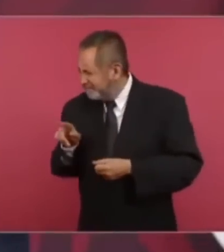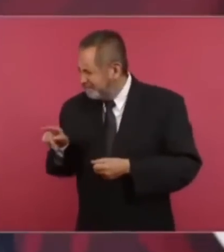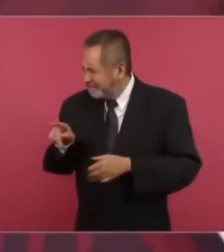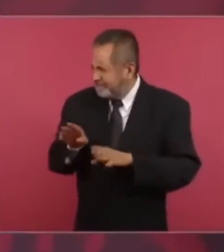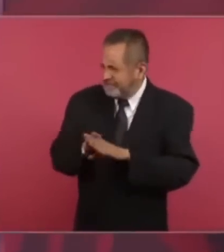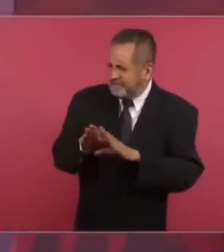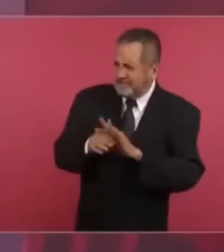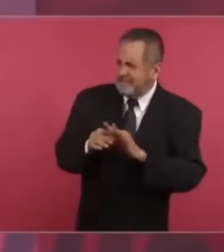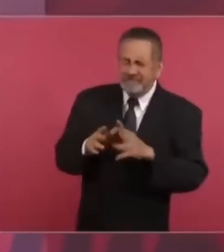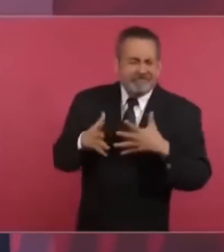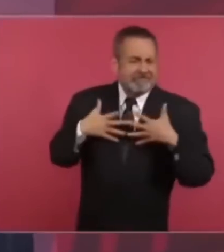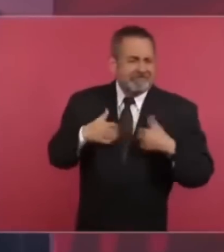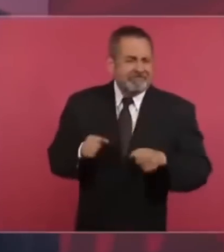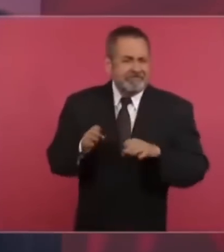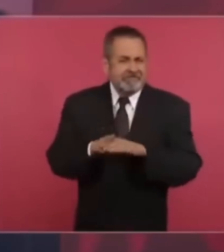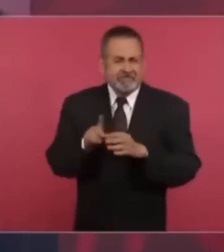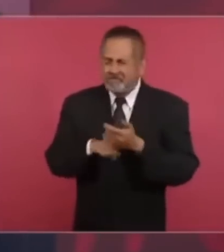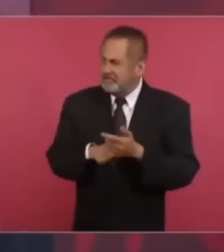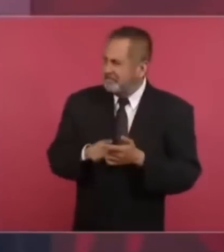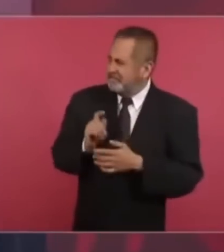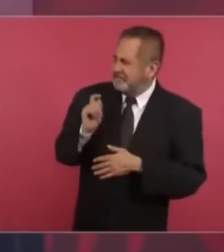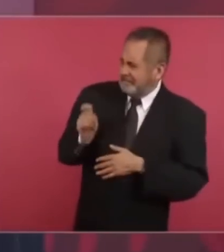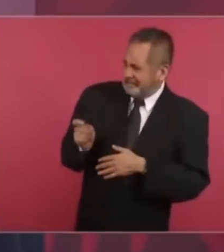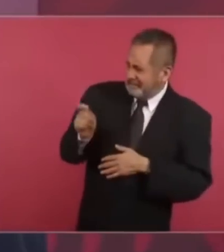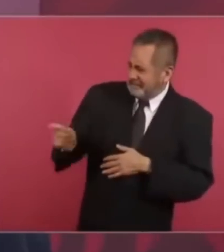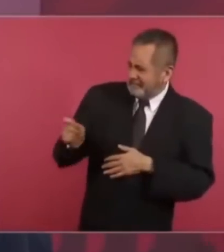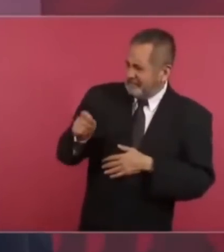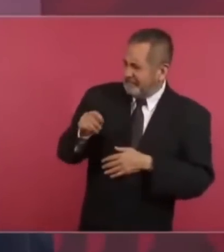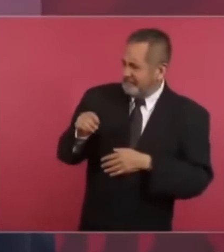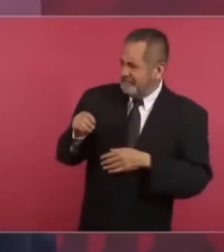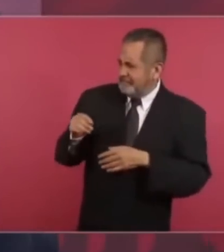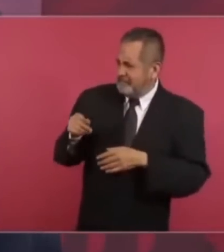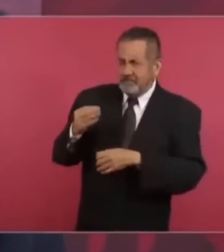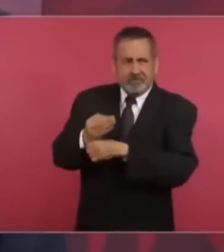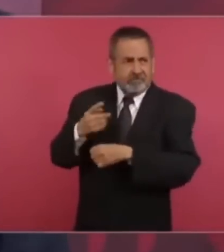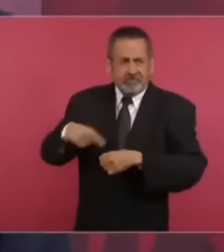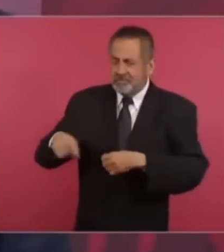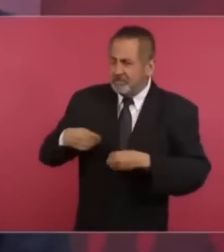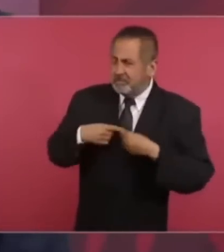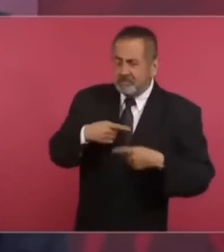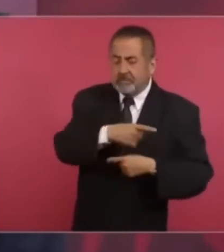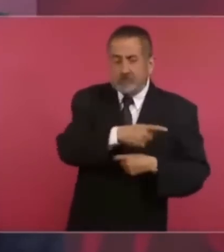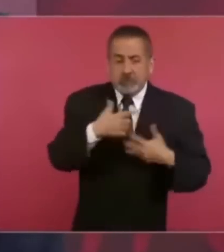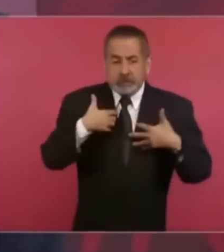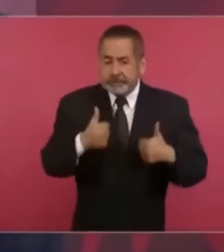a entender, a interpretar el momento que estamos viviendo,